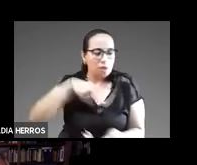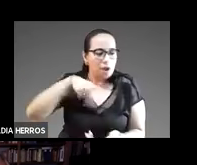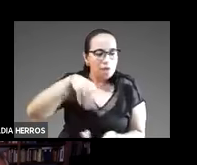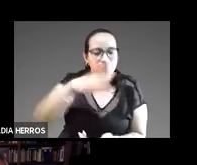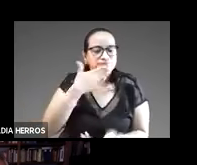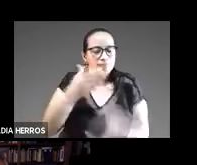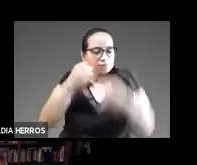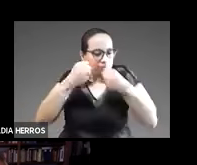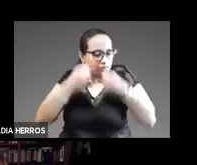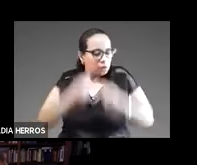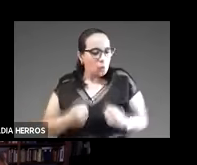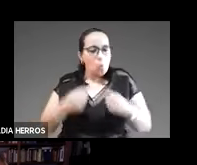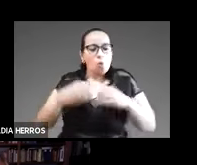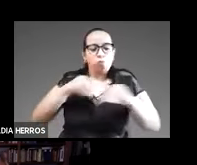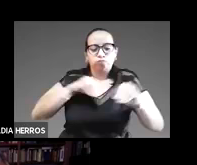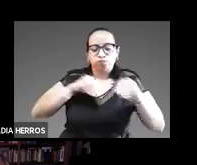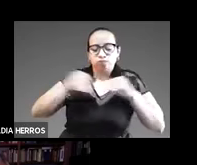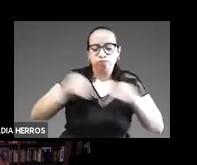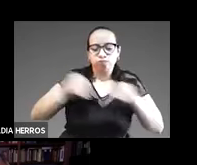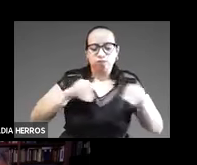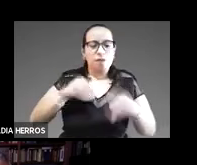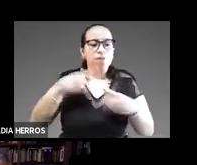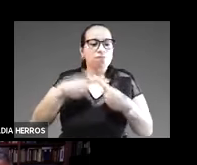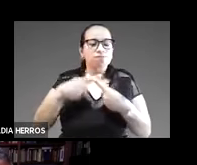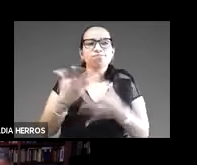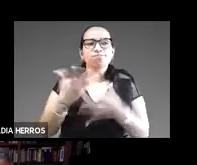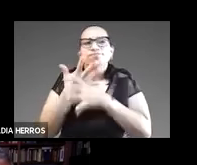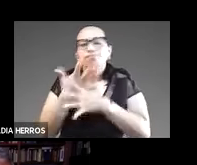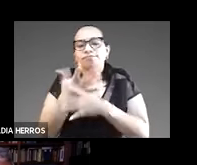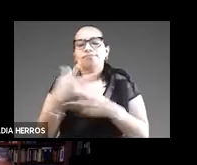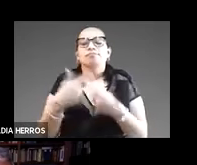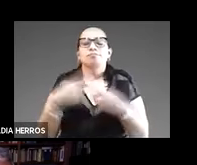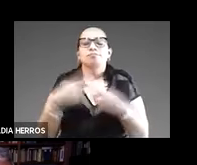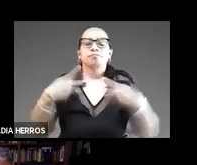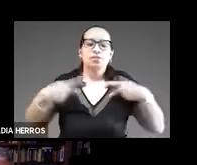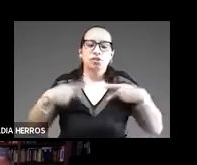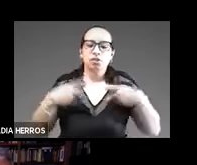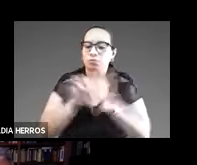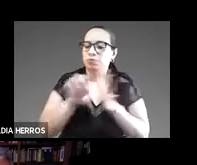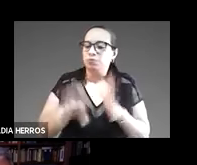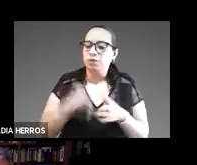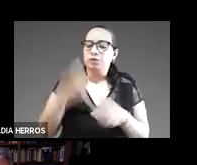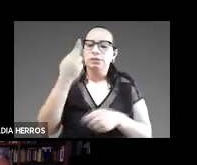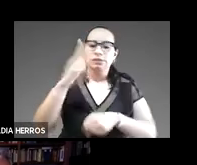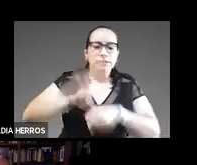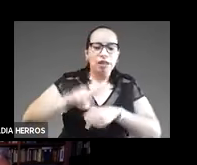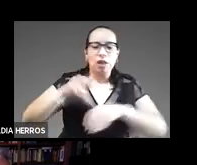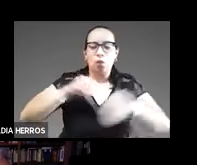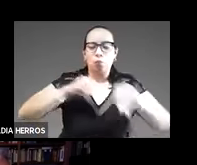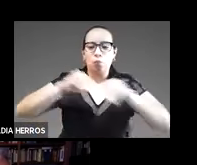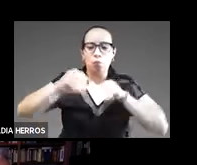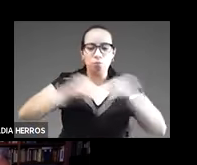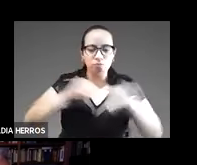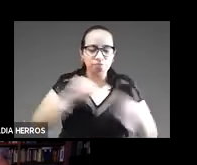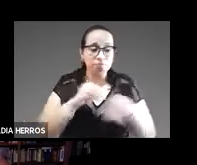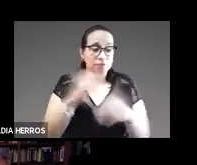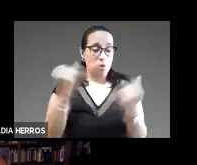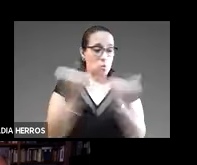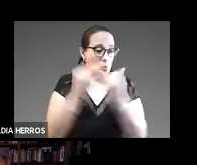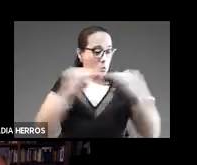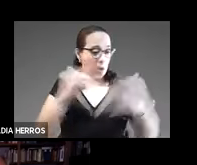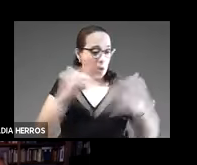como decías tú citando al secretario de Movilidad, no es la misma para hombres y para